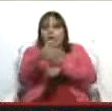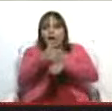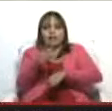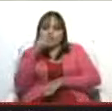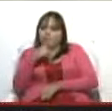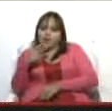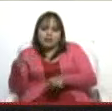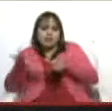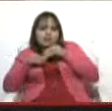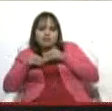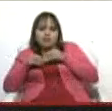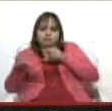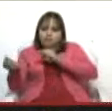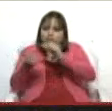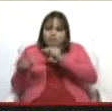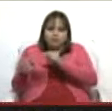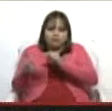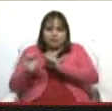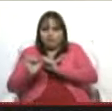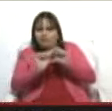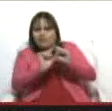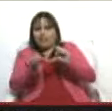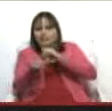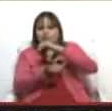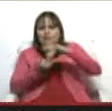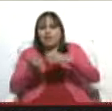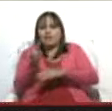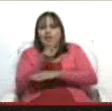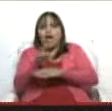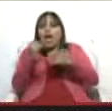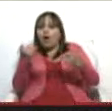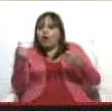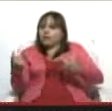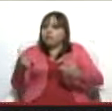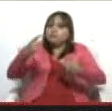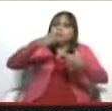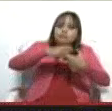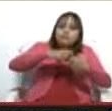posición contra las instituciones venezolanas y que lo hayan hecho en el